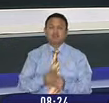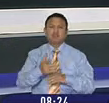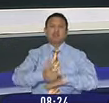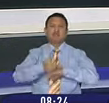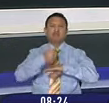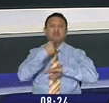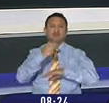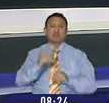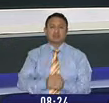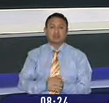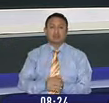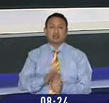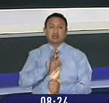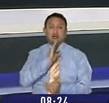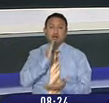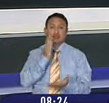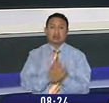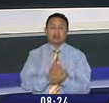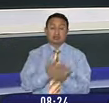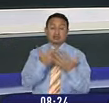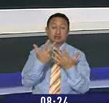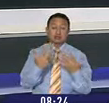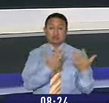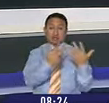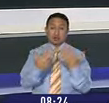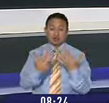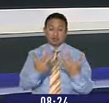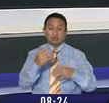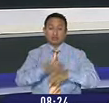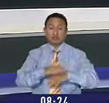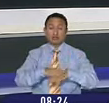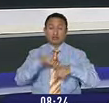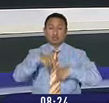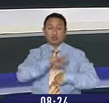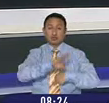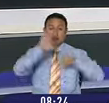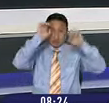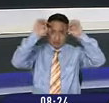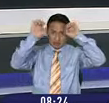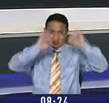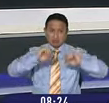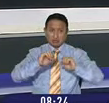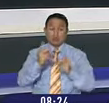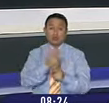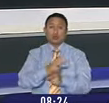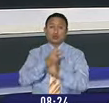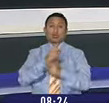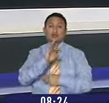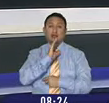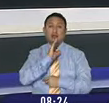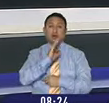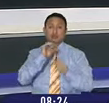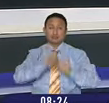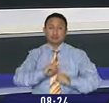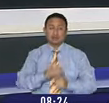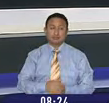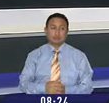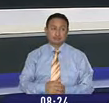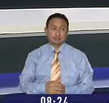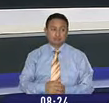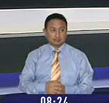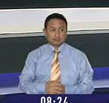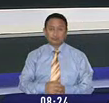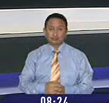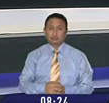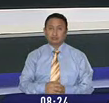informó que los cortes serán durante 7 horas y responden a una estrategia para racionar y garantizar el suministro de líquido